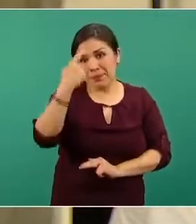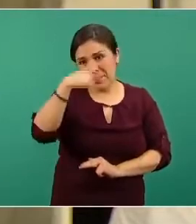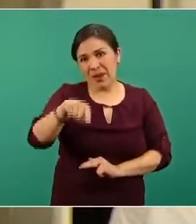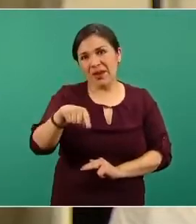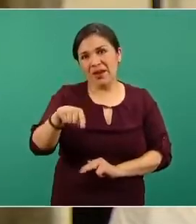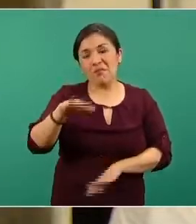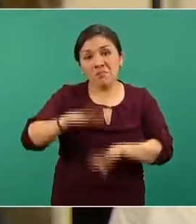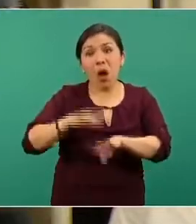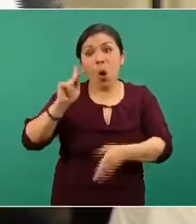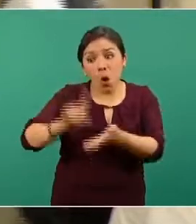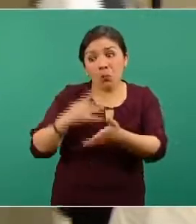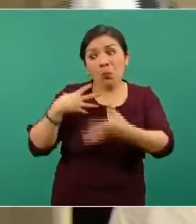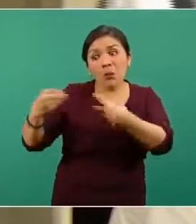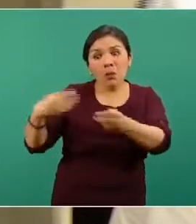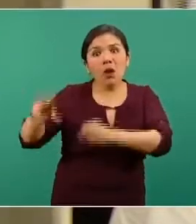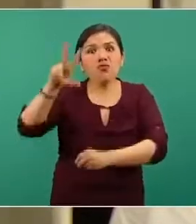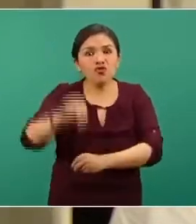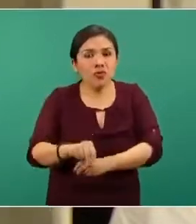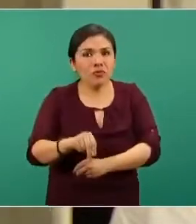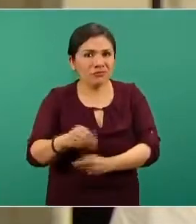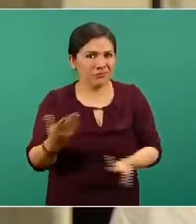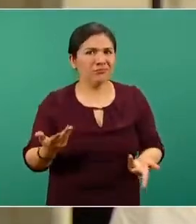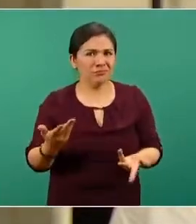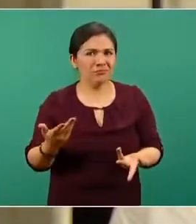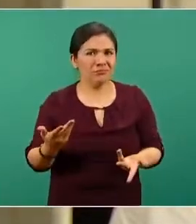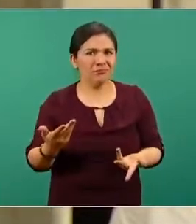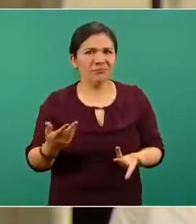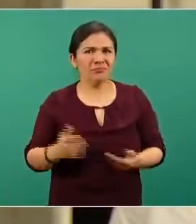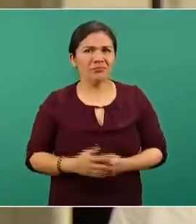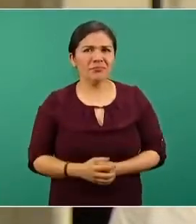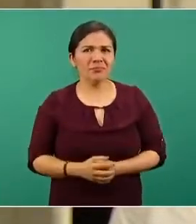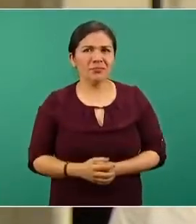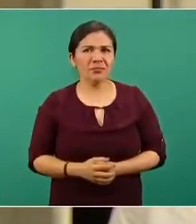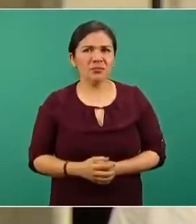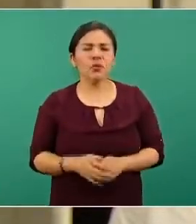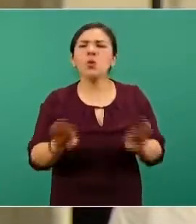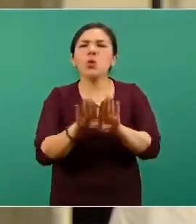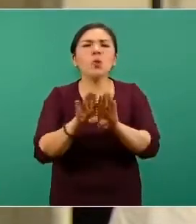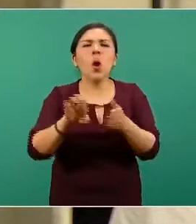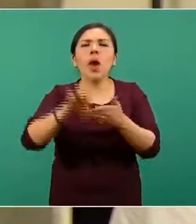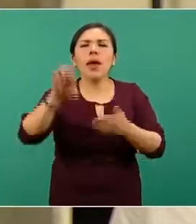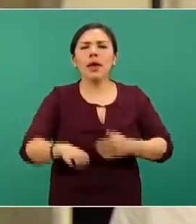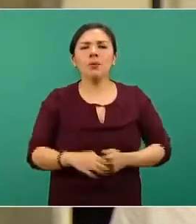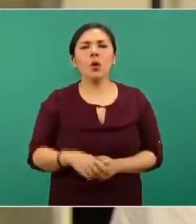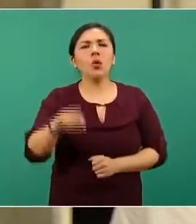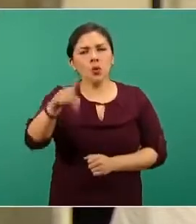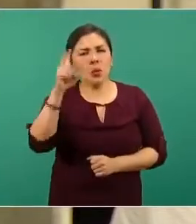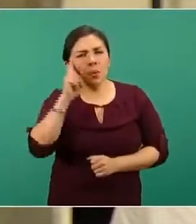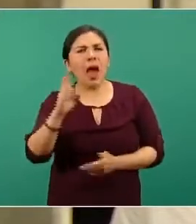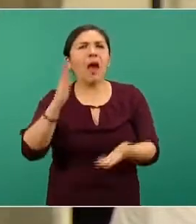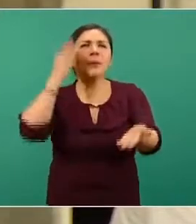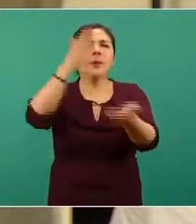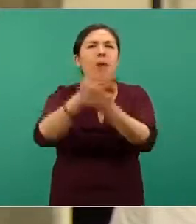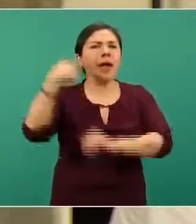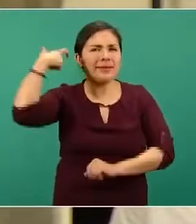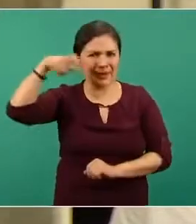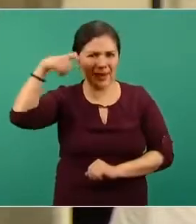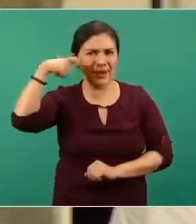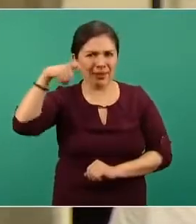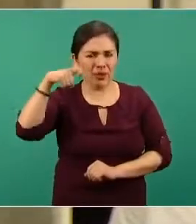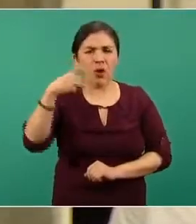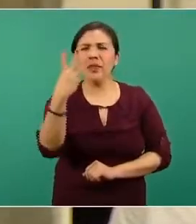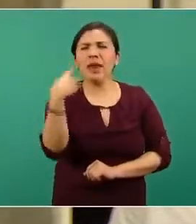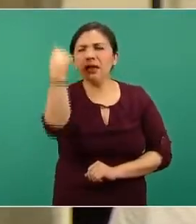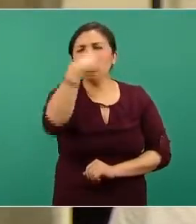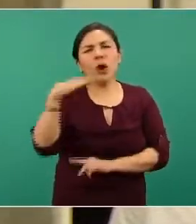evitar esta propagación de contagios. Sobre todo poniéndole un ejemplo muy claro, para viajar a Querétaro solamente son